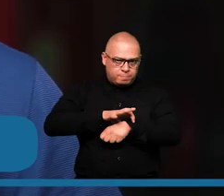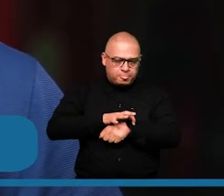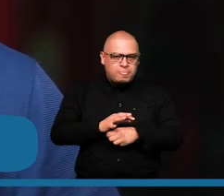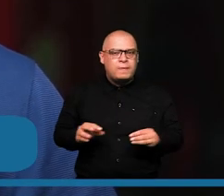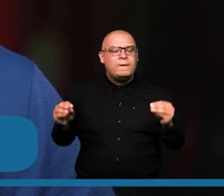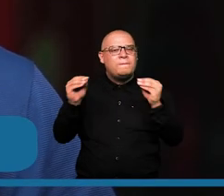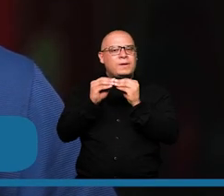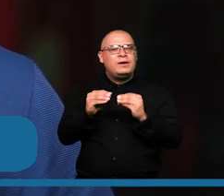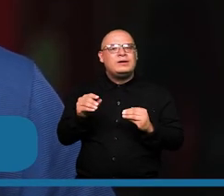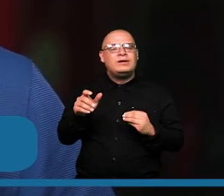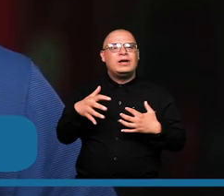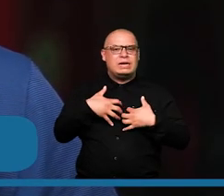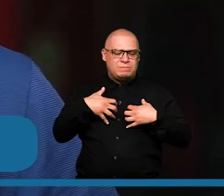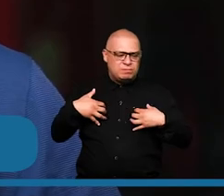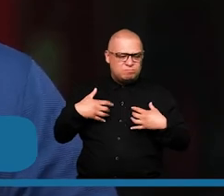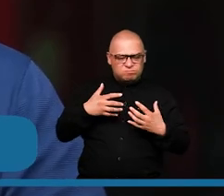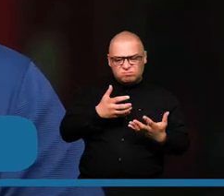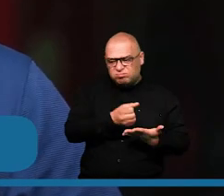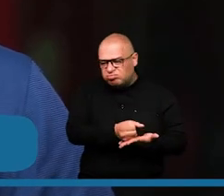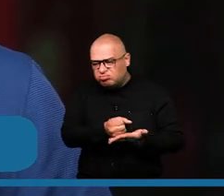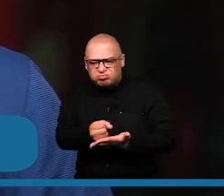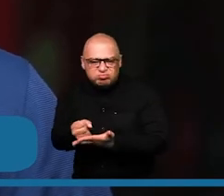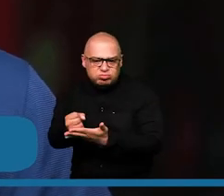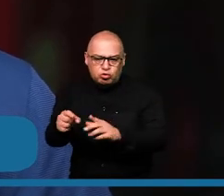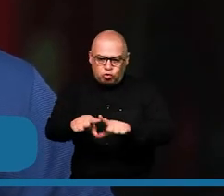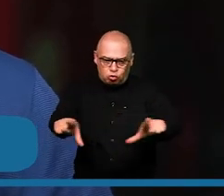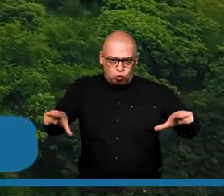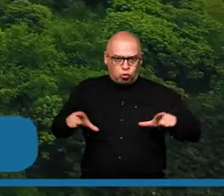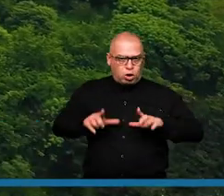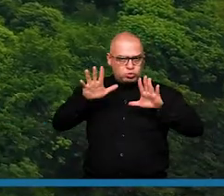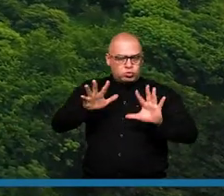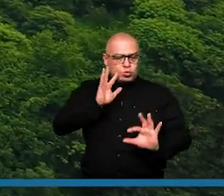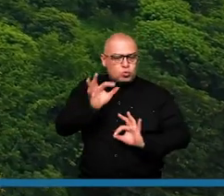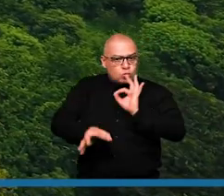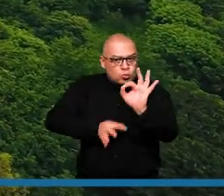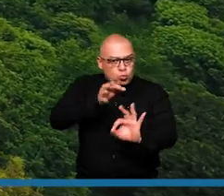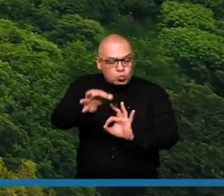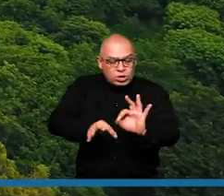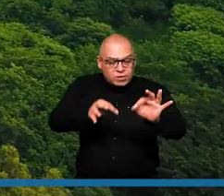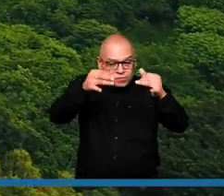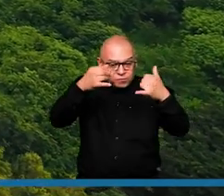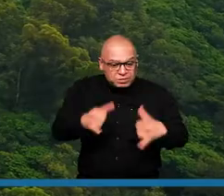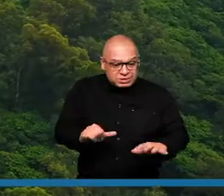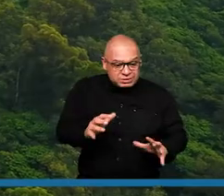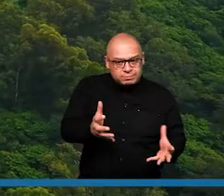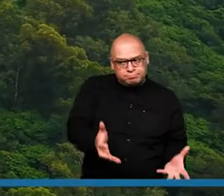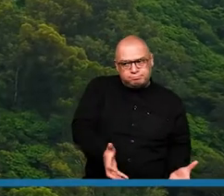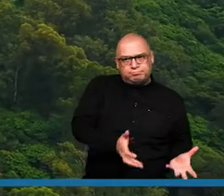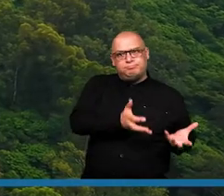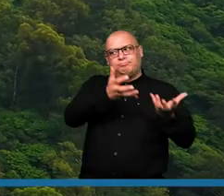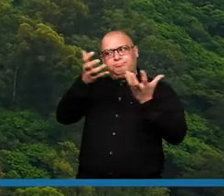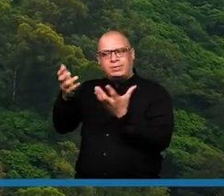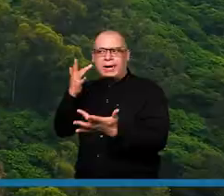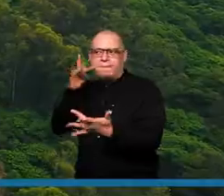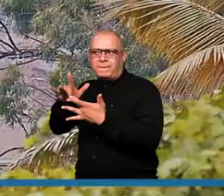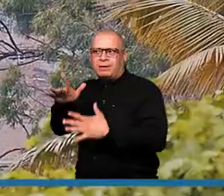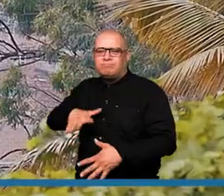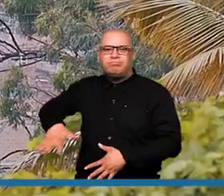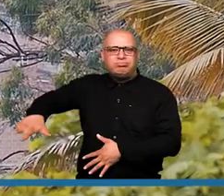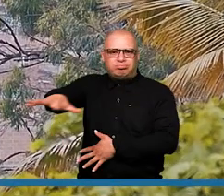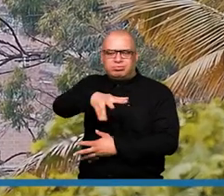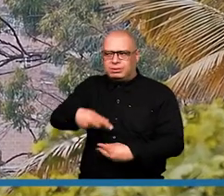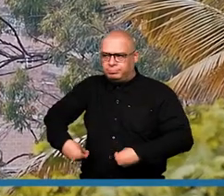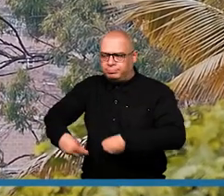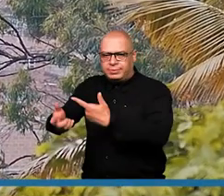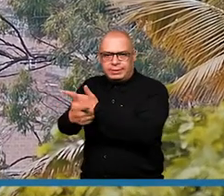de recogida de estos animalitos para tenerlos en una zona segura y luego llevarlos al entorno de ellos mismos, o sea, a su